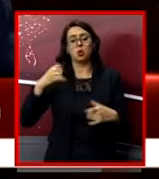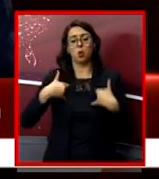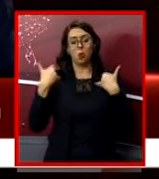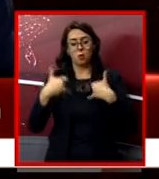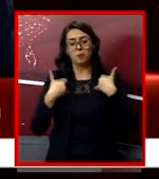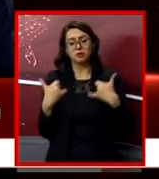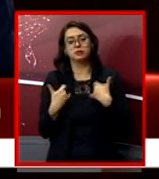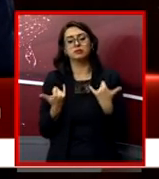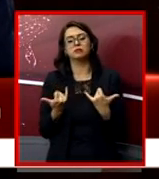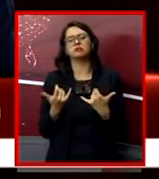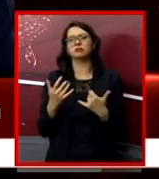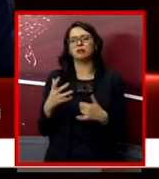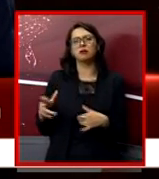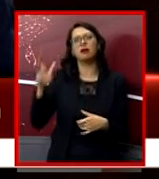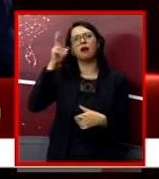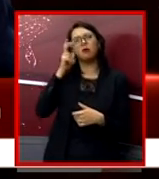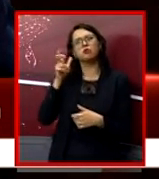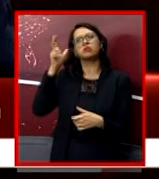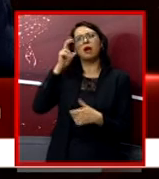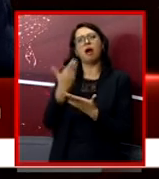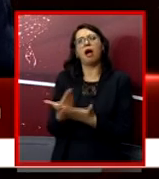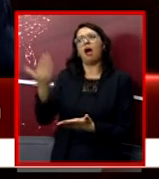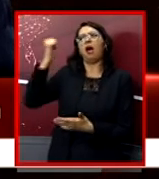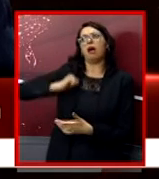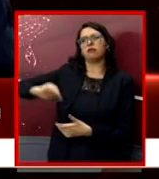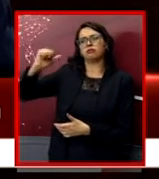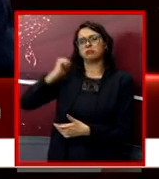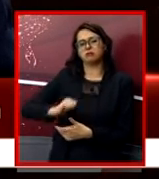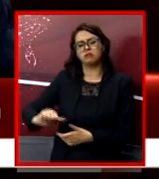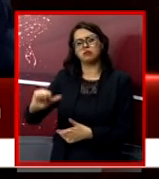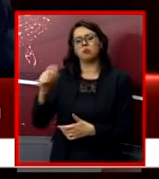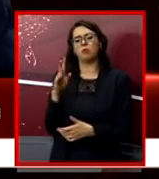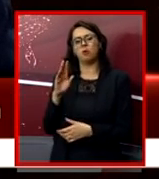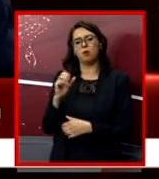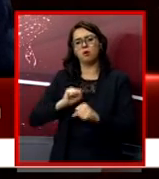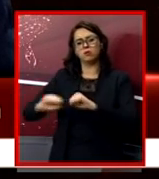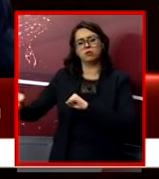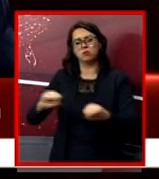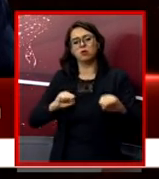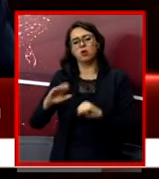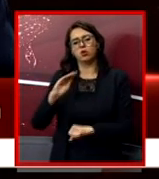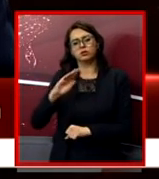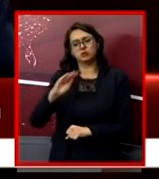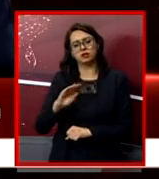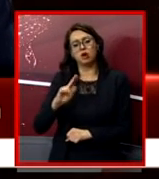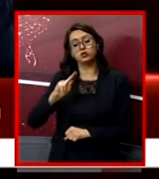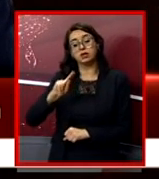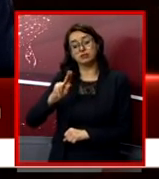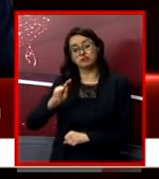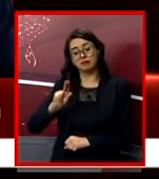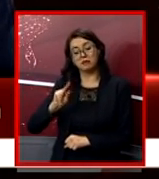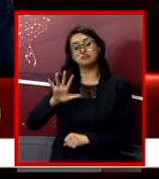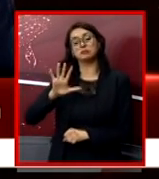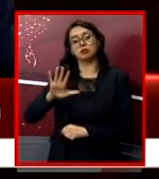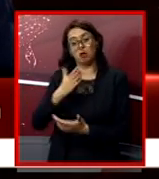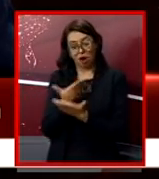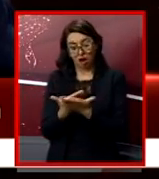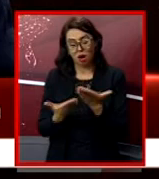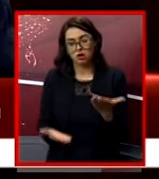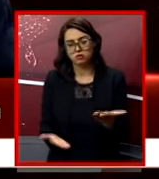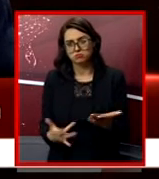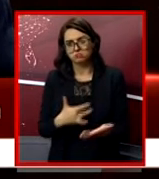escuchado las experiencias de quienes vivimos el terremoto del 85, también despertaron